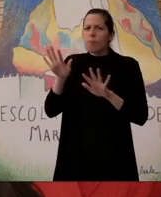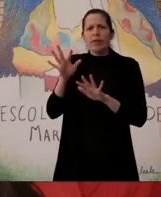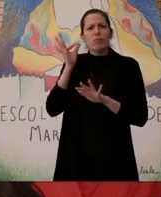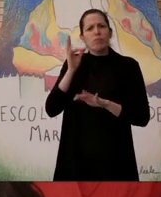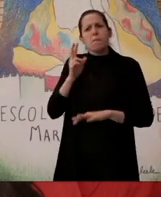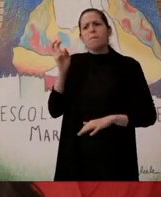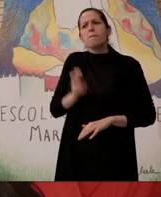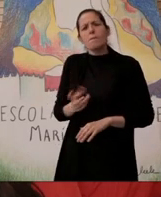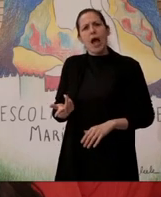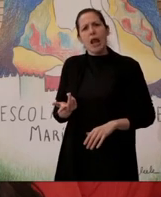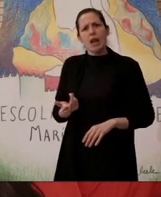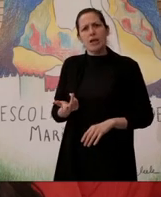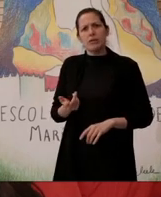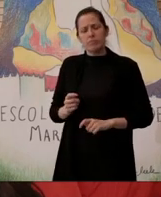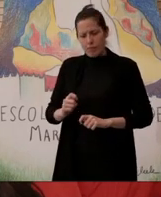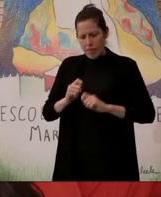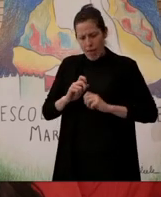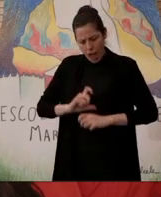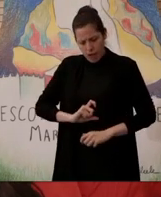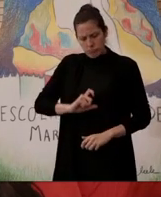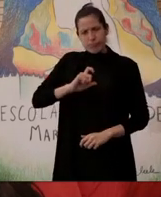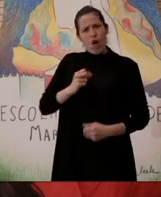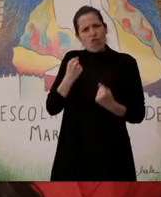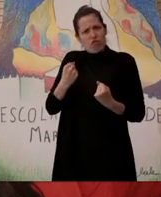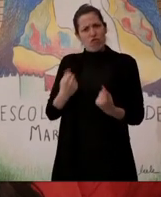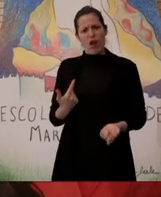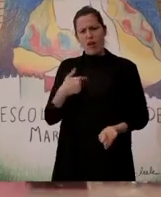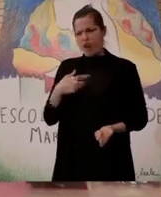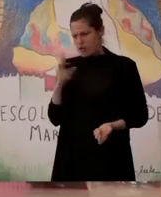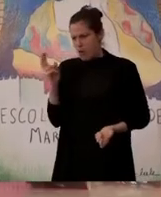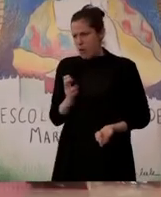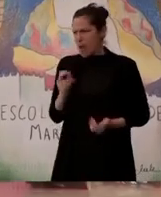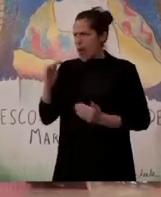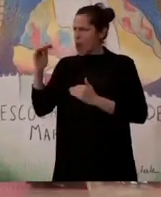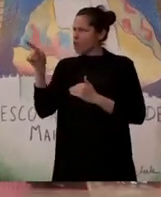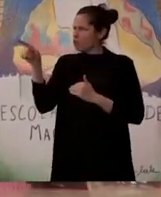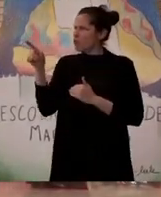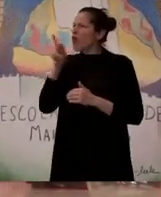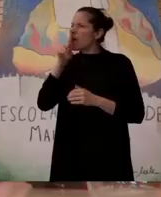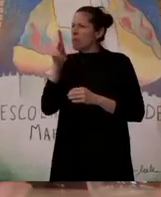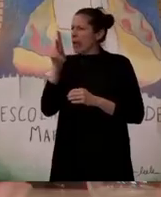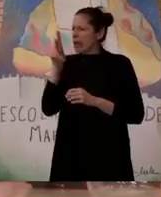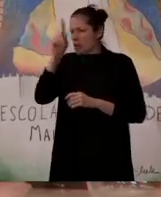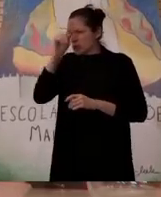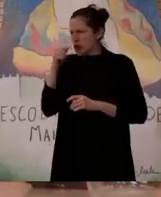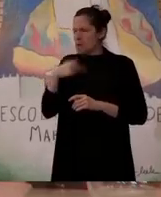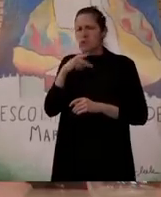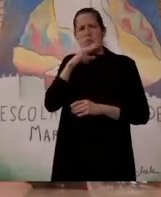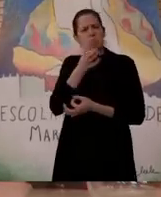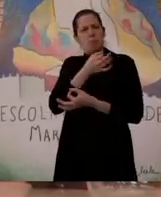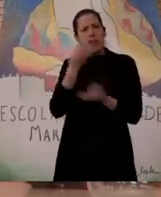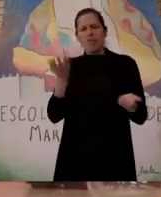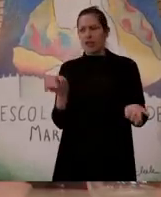llenarnos de fuerza decir que porque no valgo yo más que este si este casi no sabe hablar y yo abro estupendamente